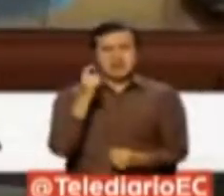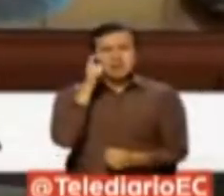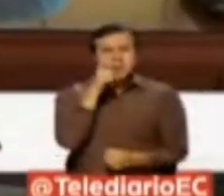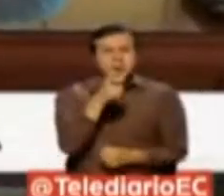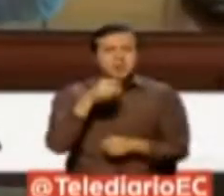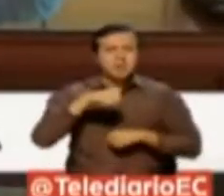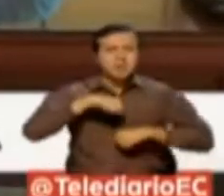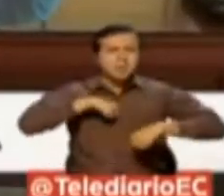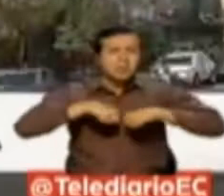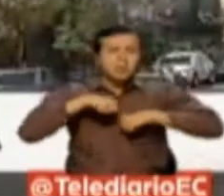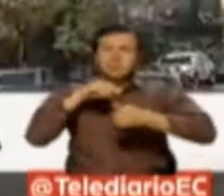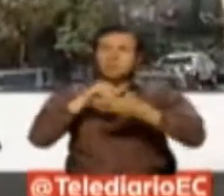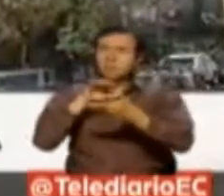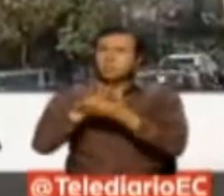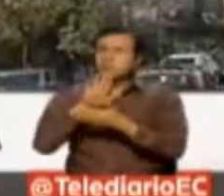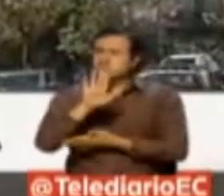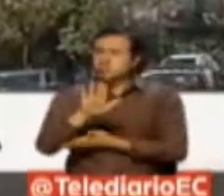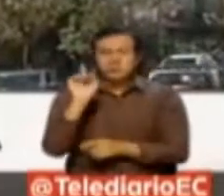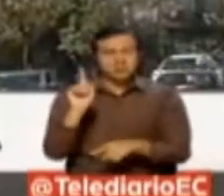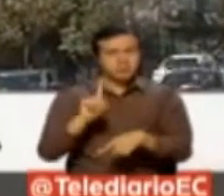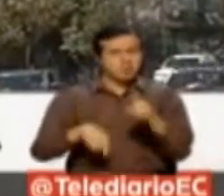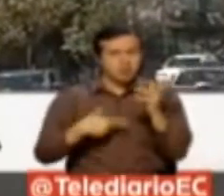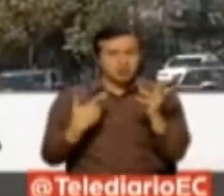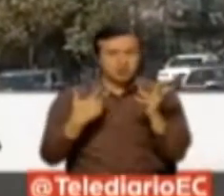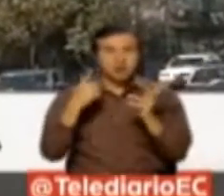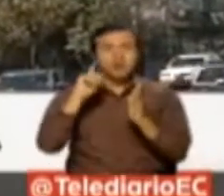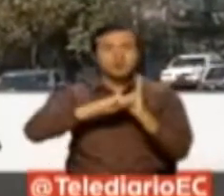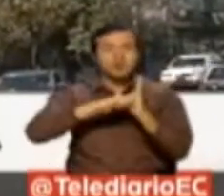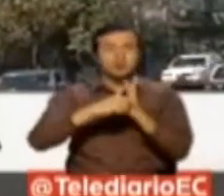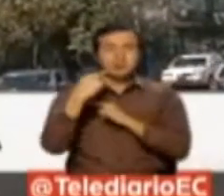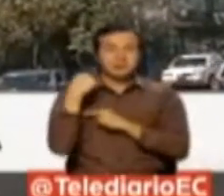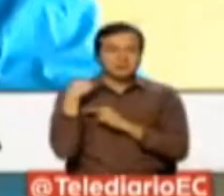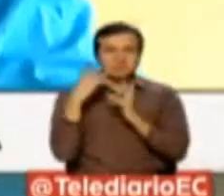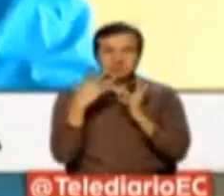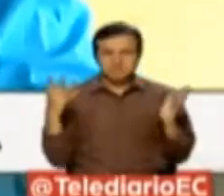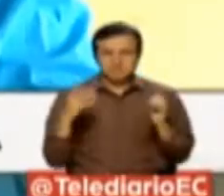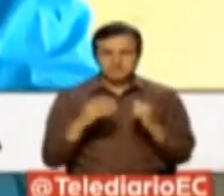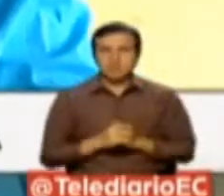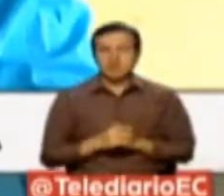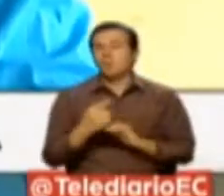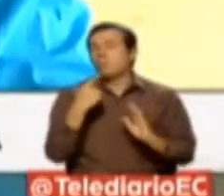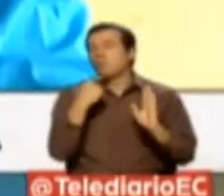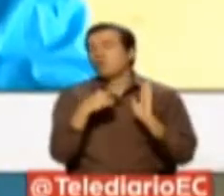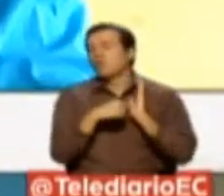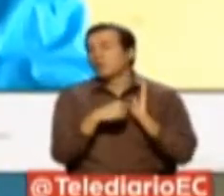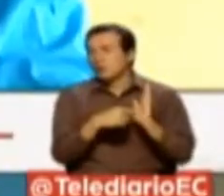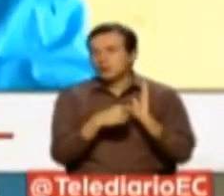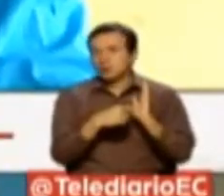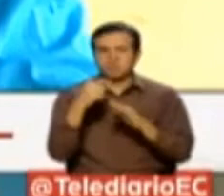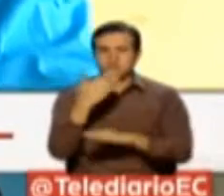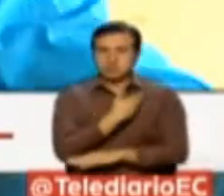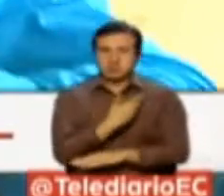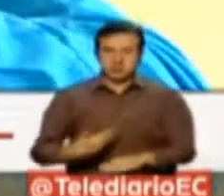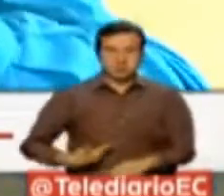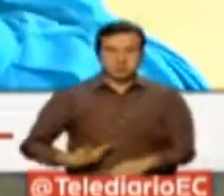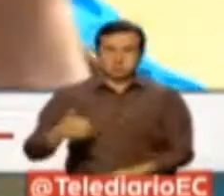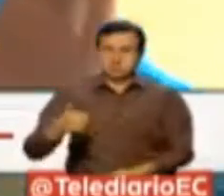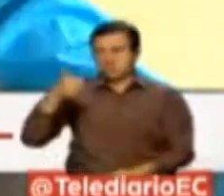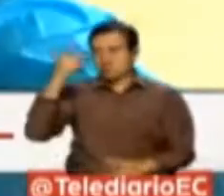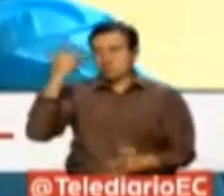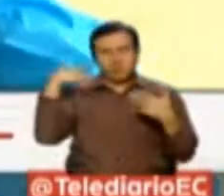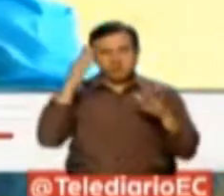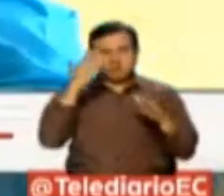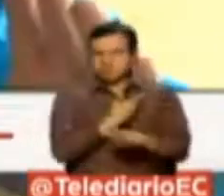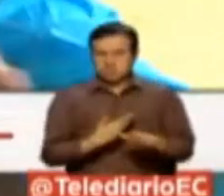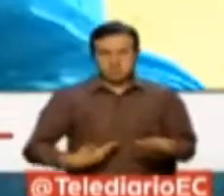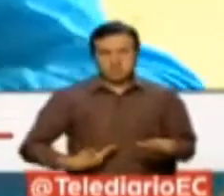no es legal aplicarla y sobre todo que contraloría no tiene competencia si él si el poder ejecutivo si el gobierno cualquier